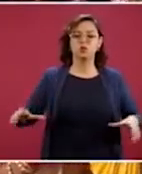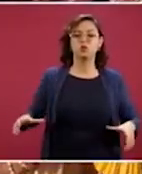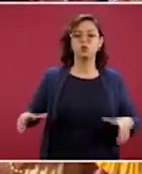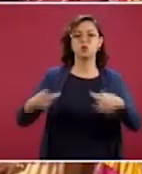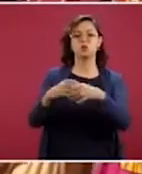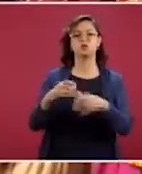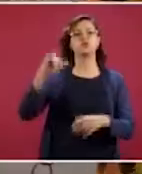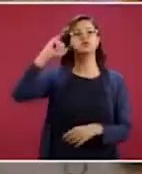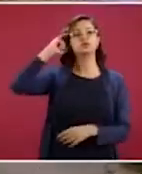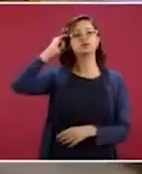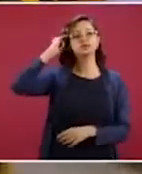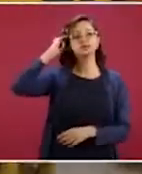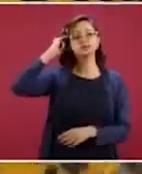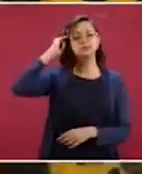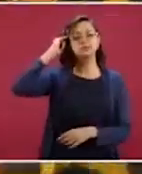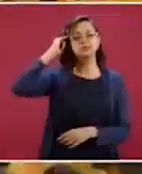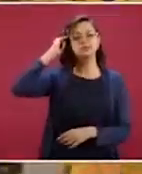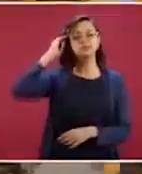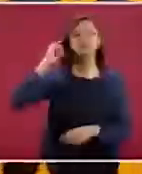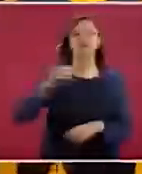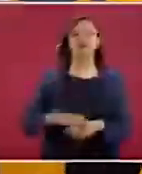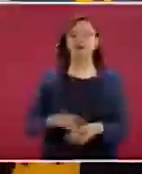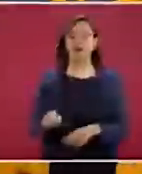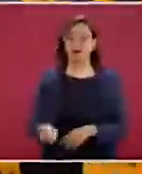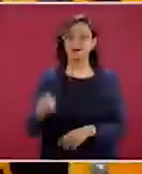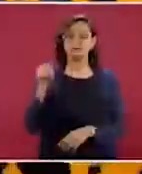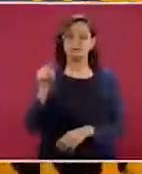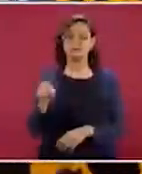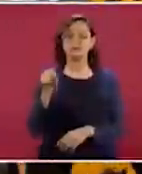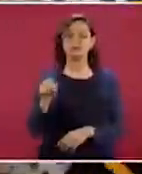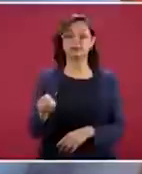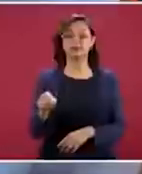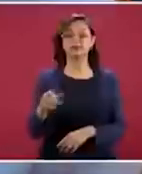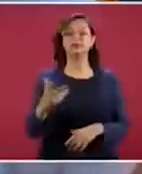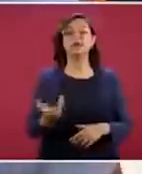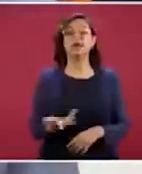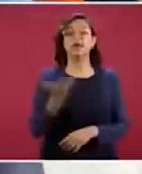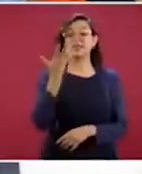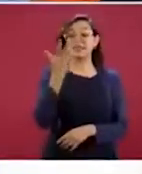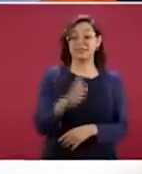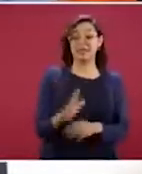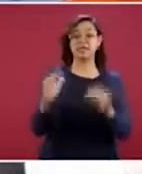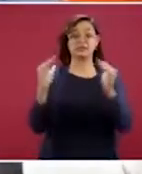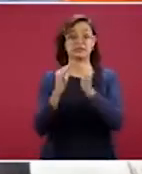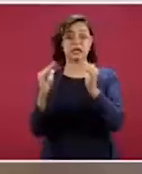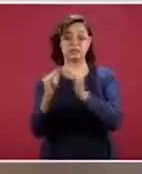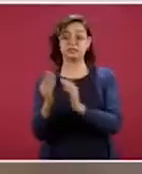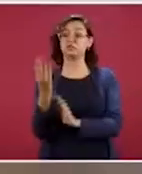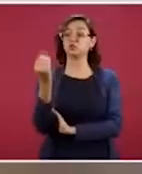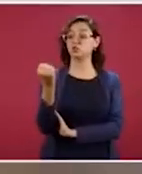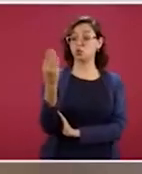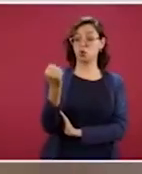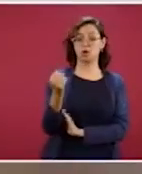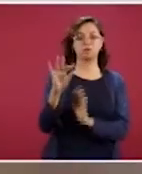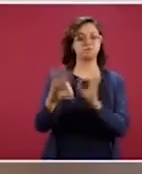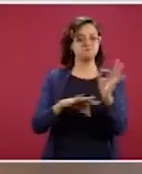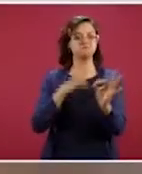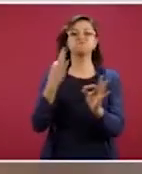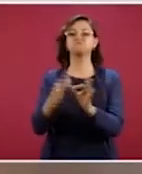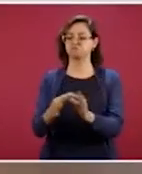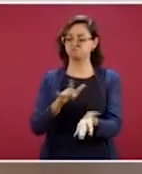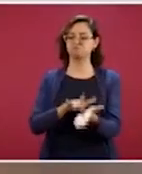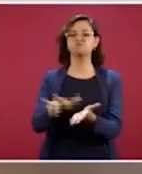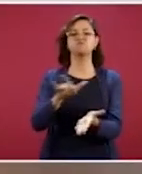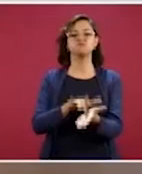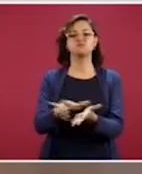comunidades indígenas, allí de cada 10 casas, en 9 ya están recibiendo